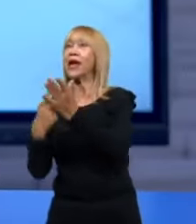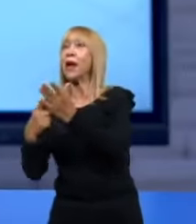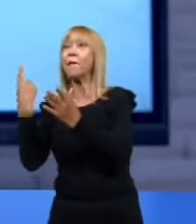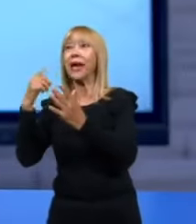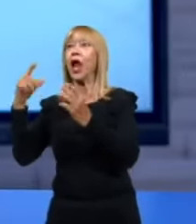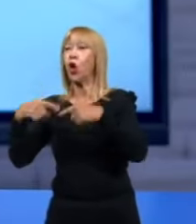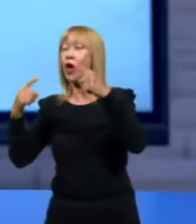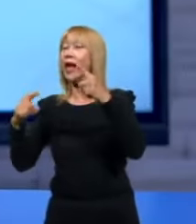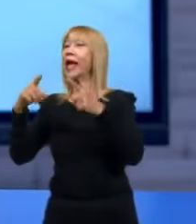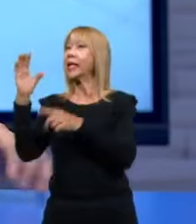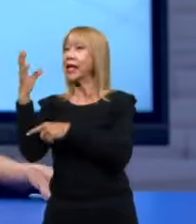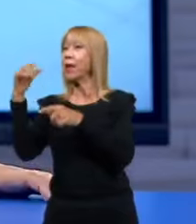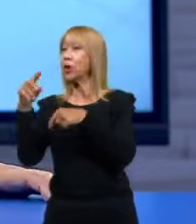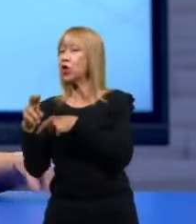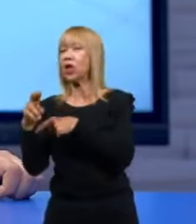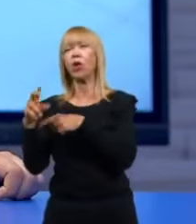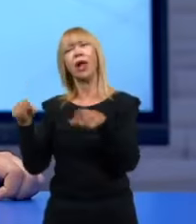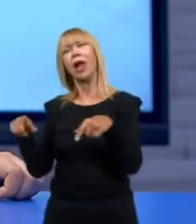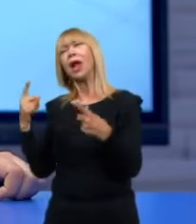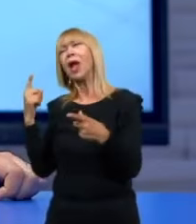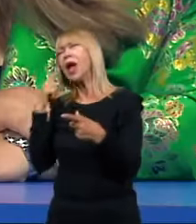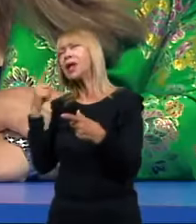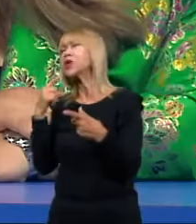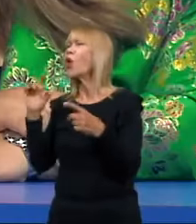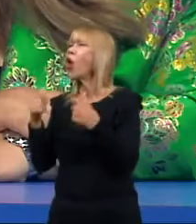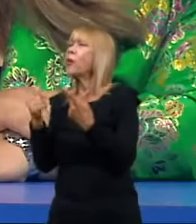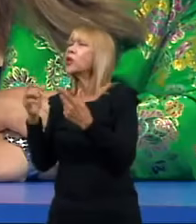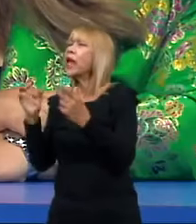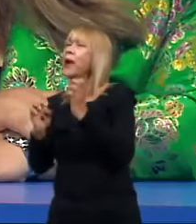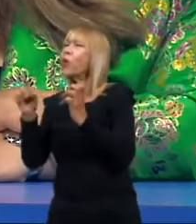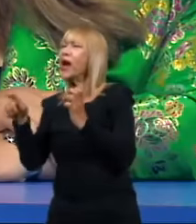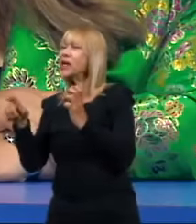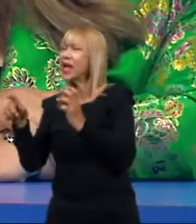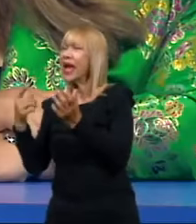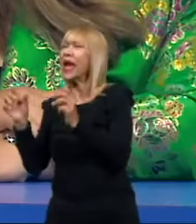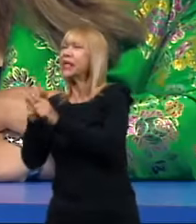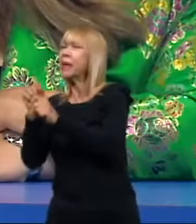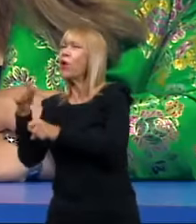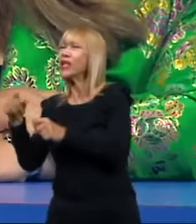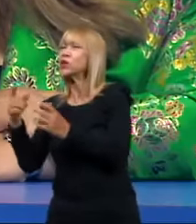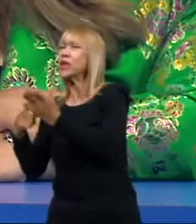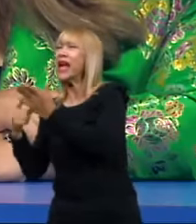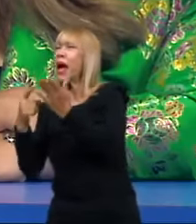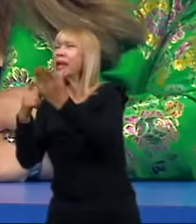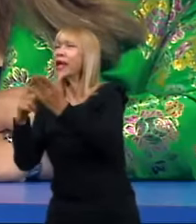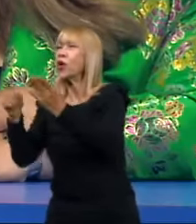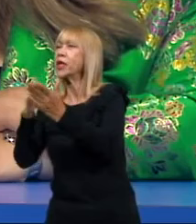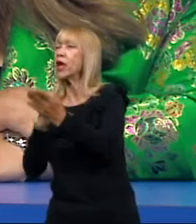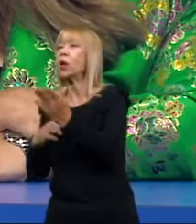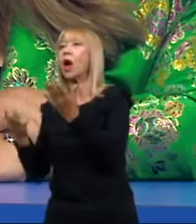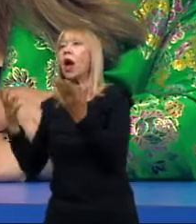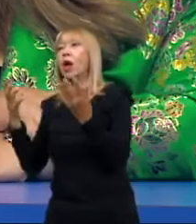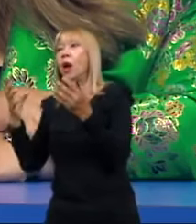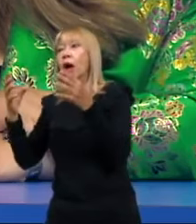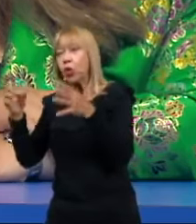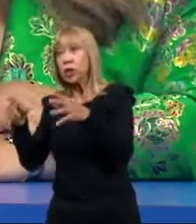cabilderos. La labor de los cabilderos de la estadidad, ¿usted cómo evalúa eso? Y si usted optaría de cara al futuro a adoptar o repetir esa